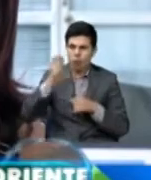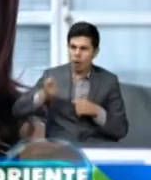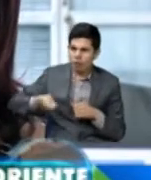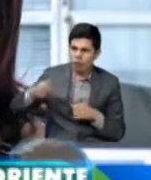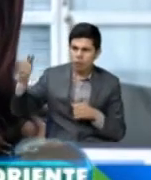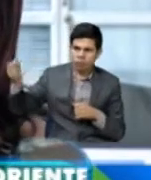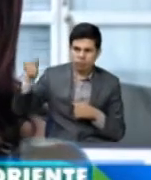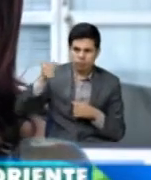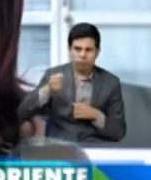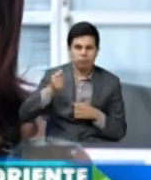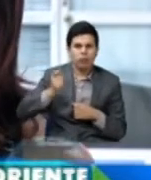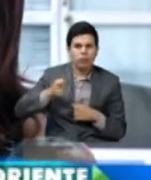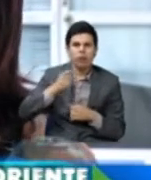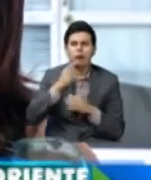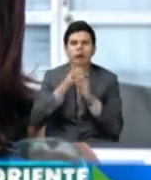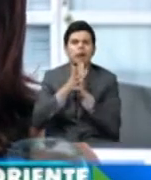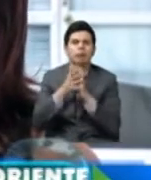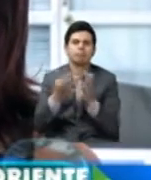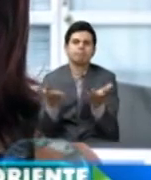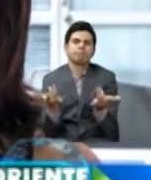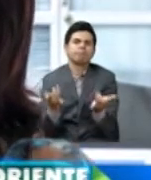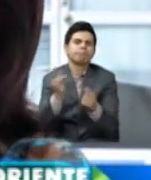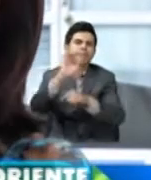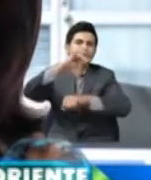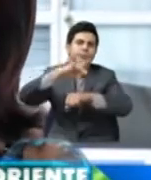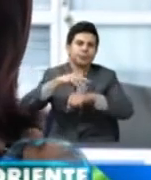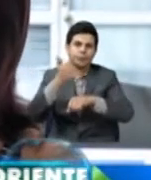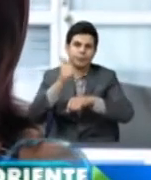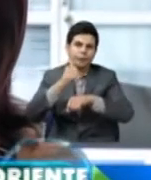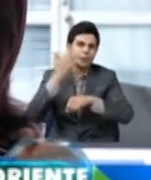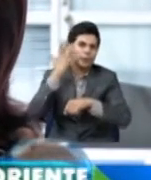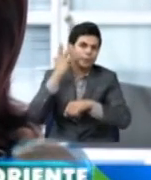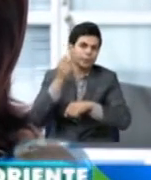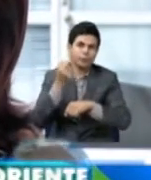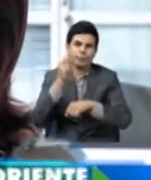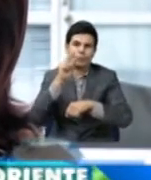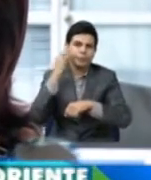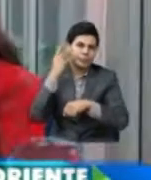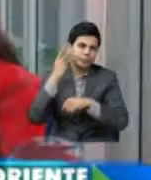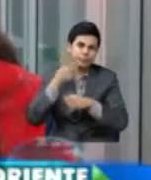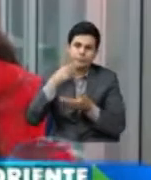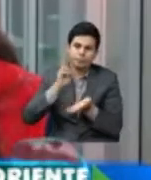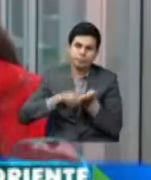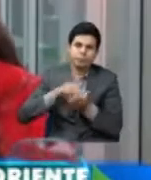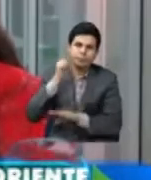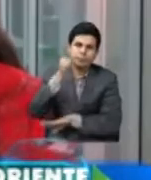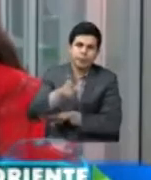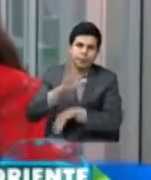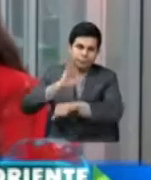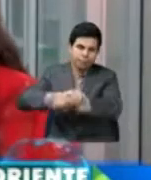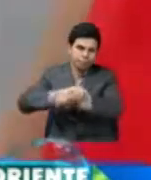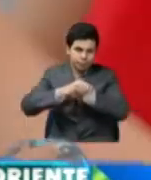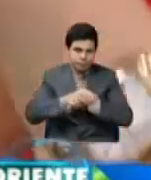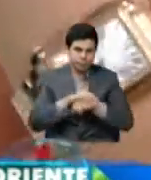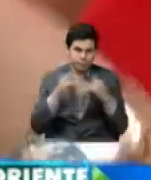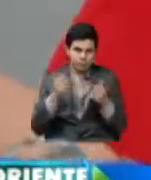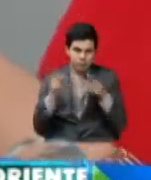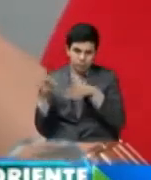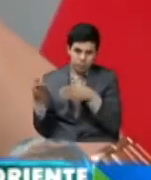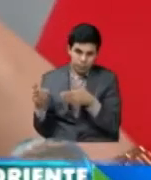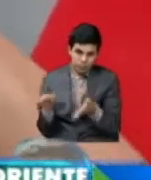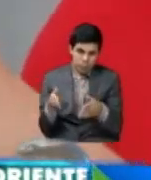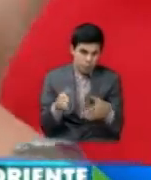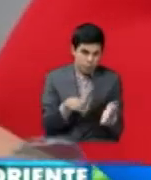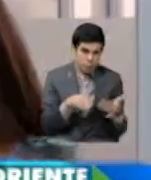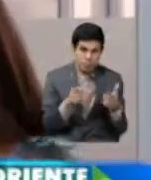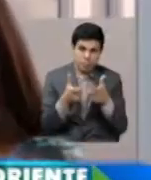el abogado la única razón que da es que hay que esperar de 10 a 12 días para que dicten una orden de captura. Ante el aumento de víctimas de este tipo en el